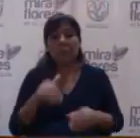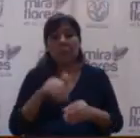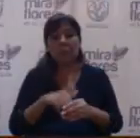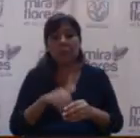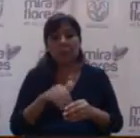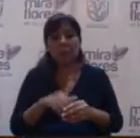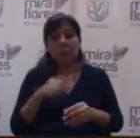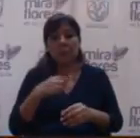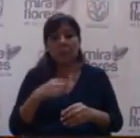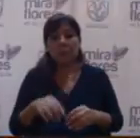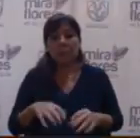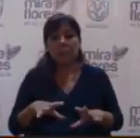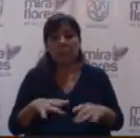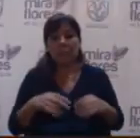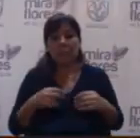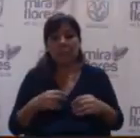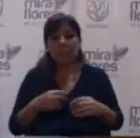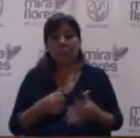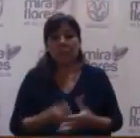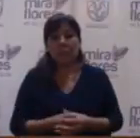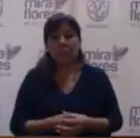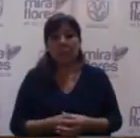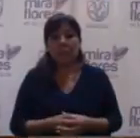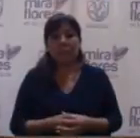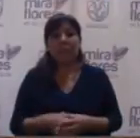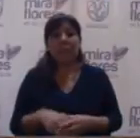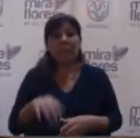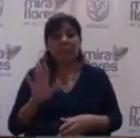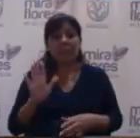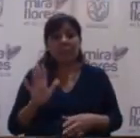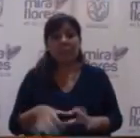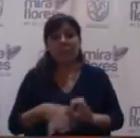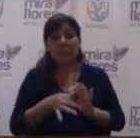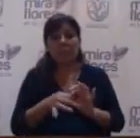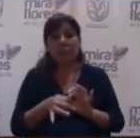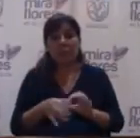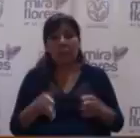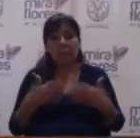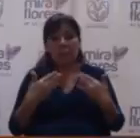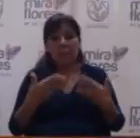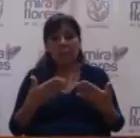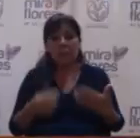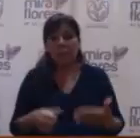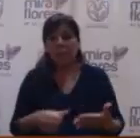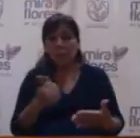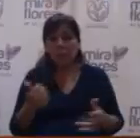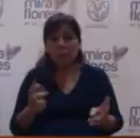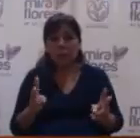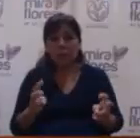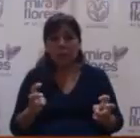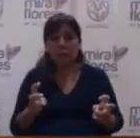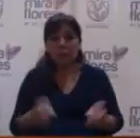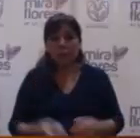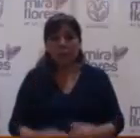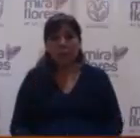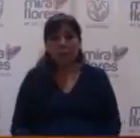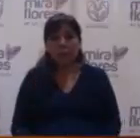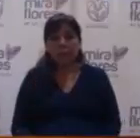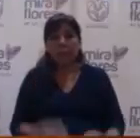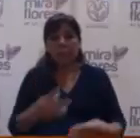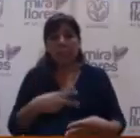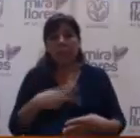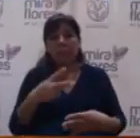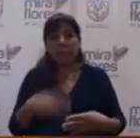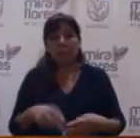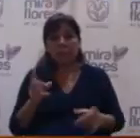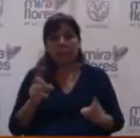consejo que estén a favor, sin expresarlo, en señal de conformidad, se ha aprobado por unanimidad. Muchas gracias. Siguiente punto, por favor. Proyecto de